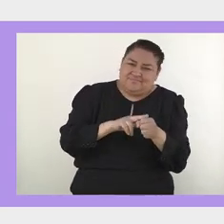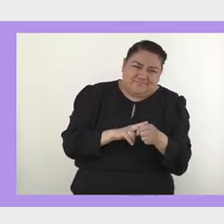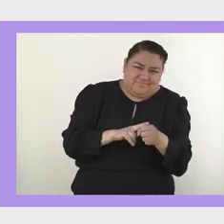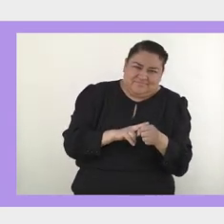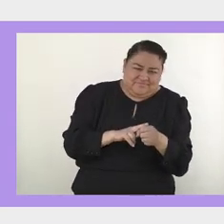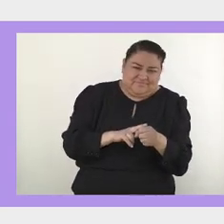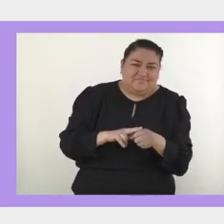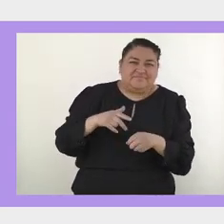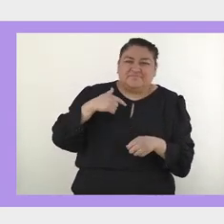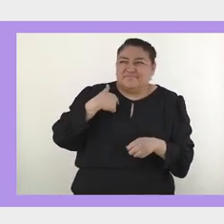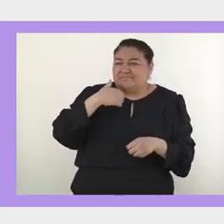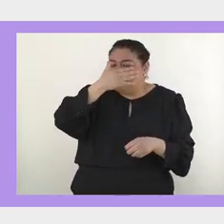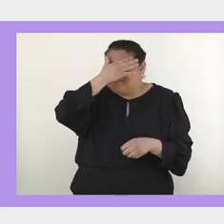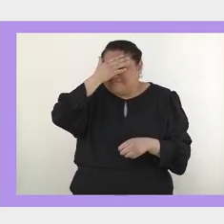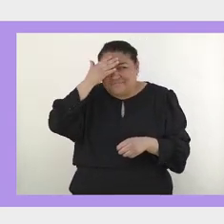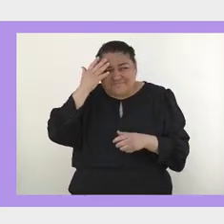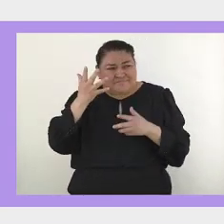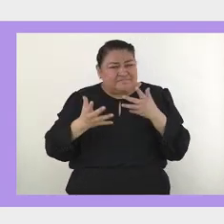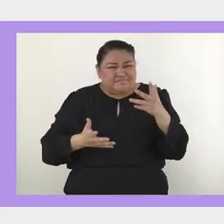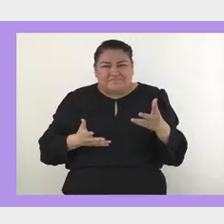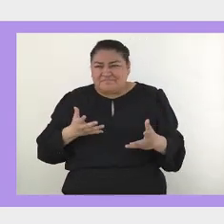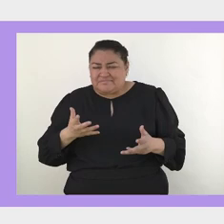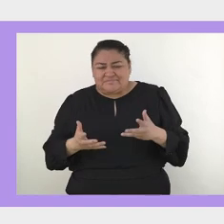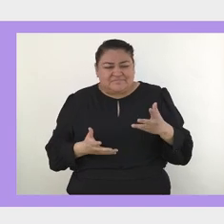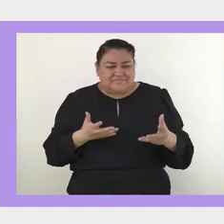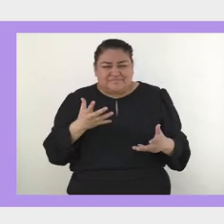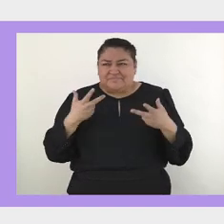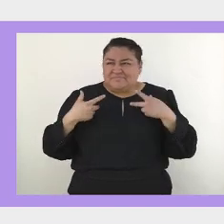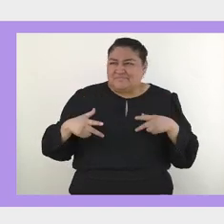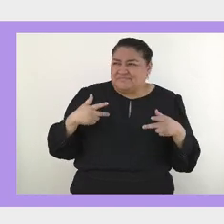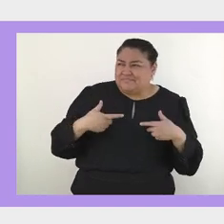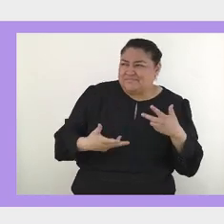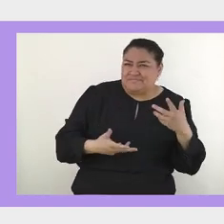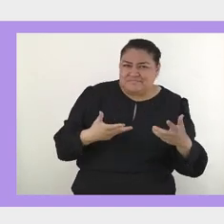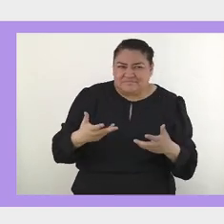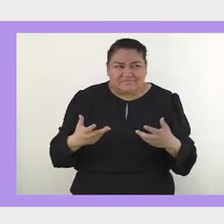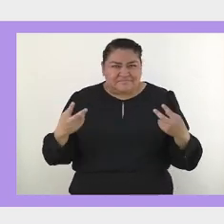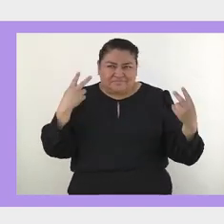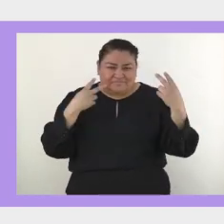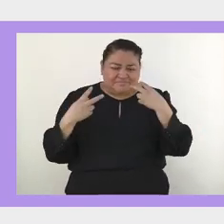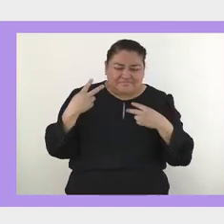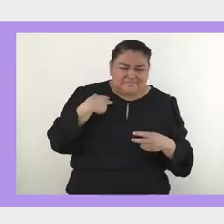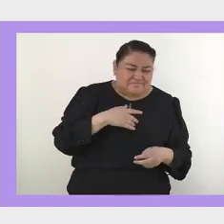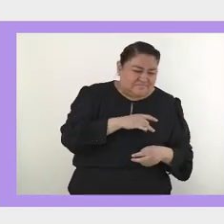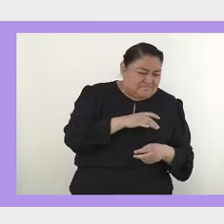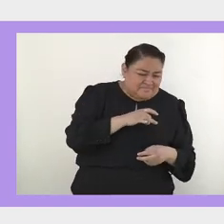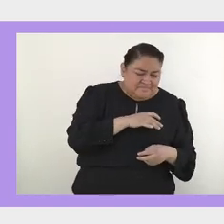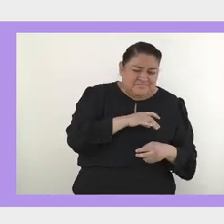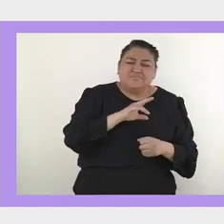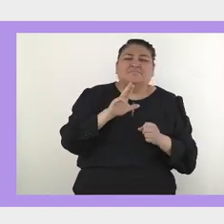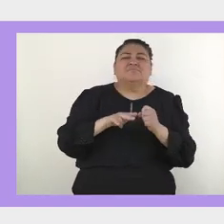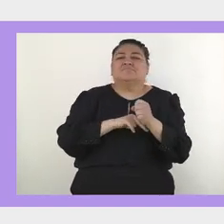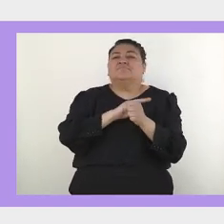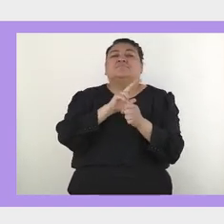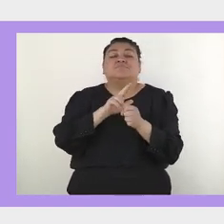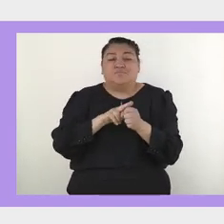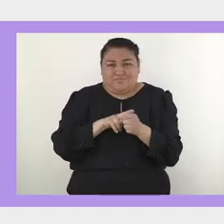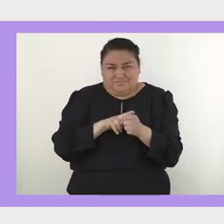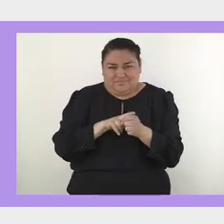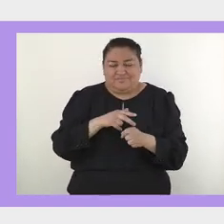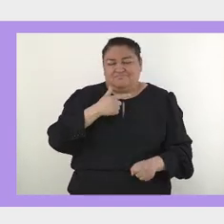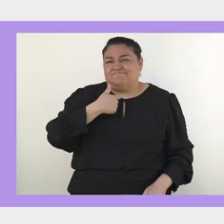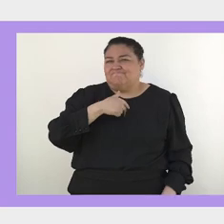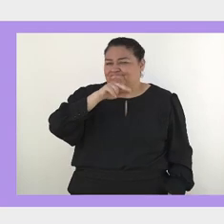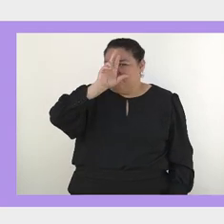uno no sabe cuando no sabes a qué te vas a enfrentar Qué personas van a estar qué van a decir de ti Obviamente que da miedo Así que te reconozco